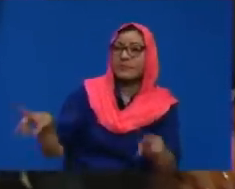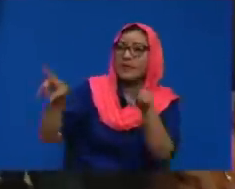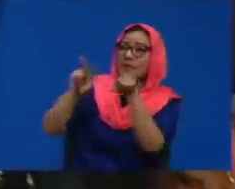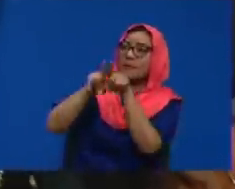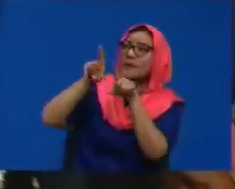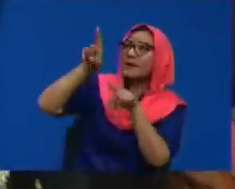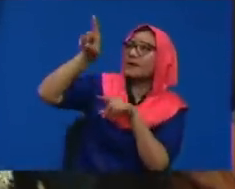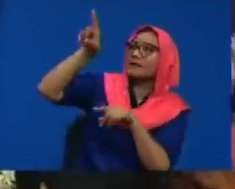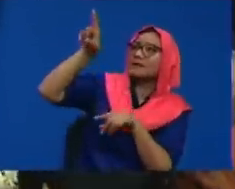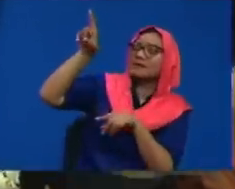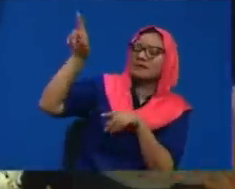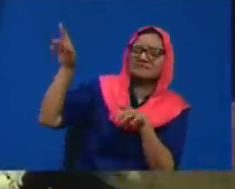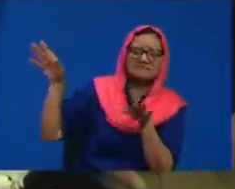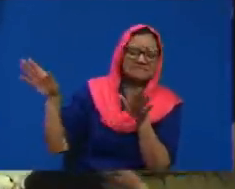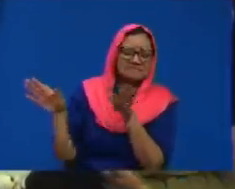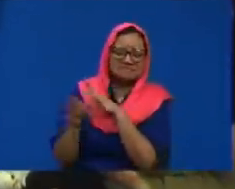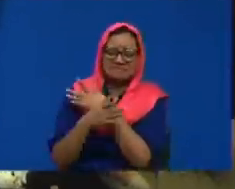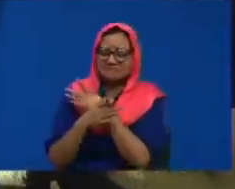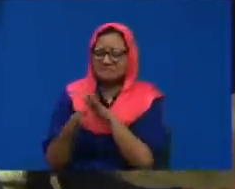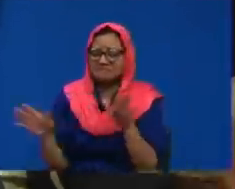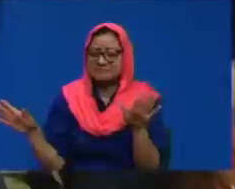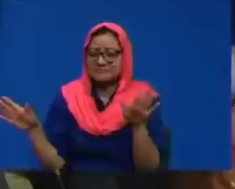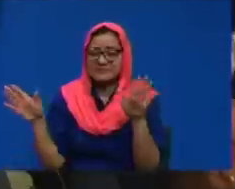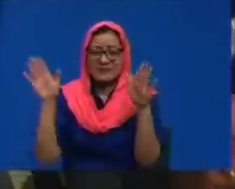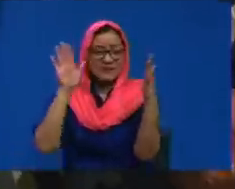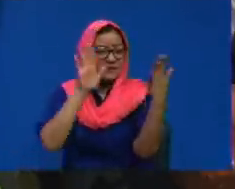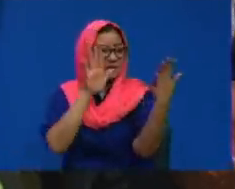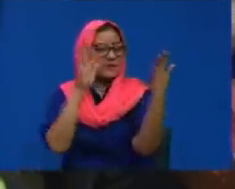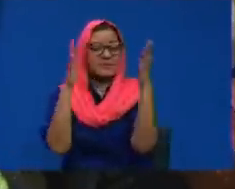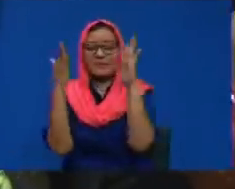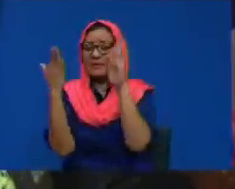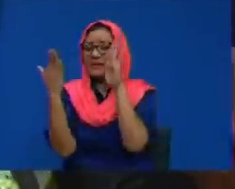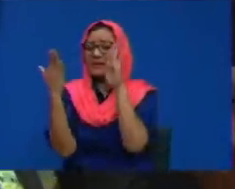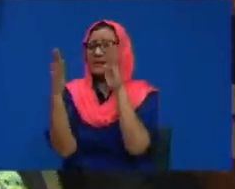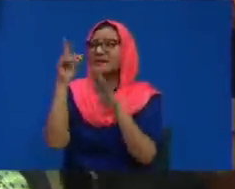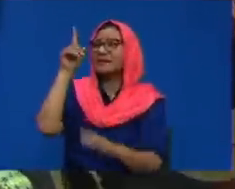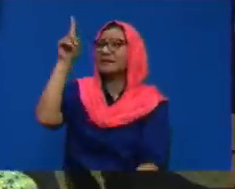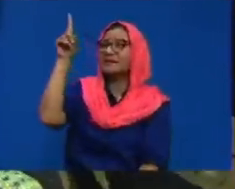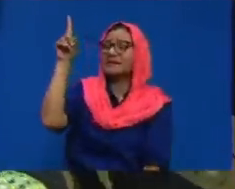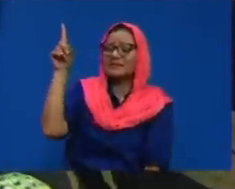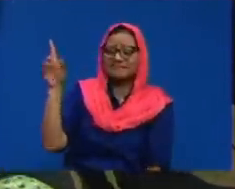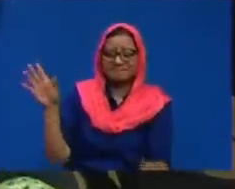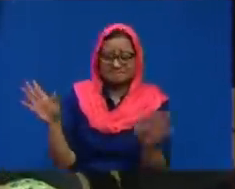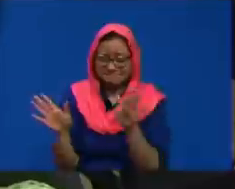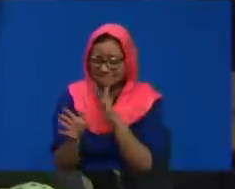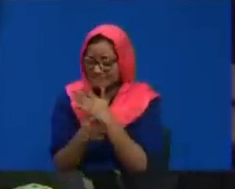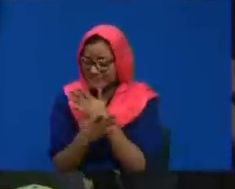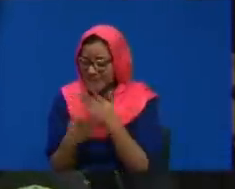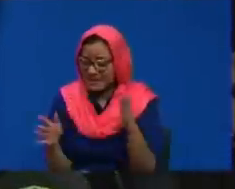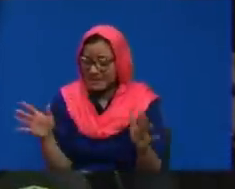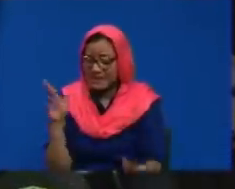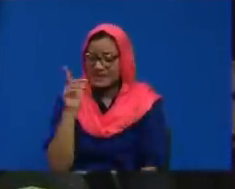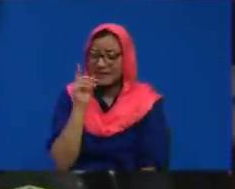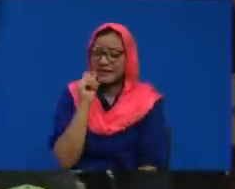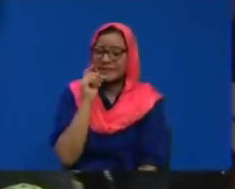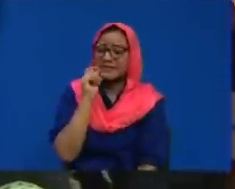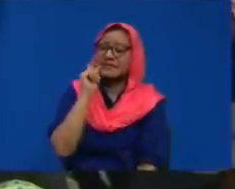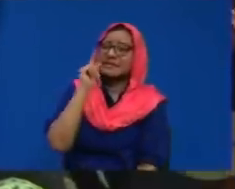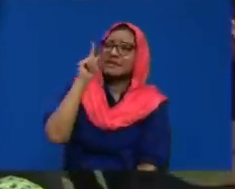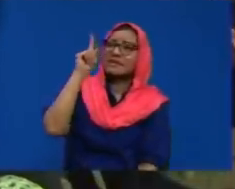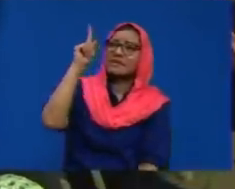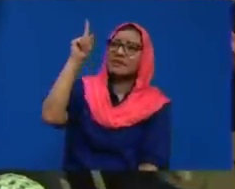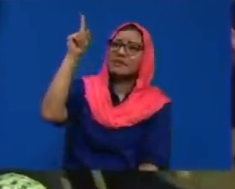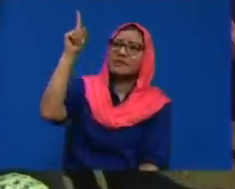nada se compara a ti, nada se compara a ti,